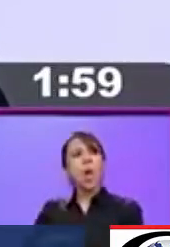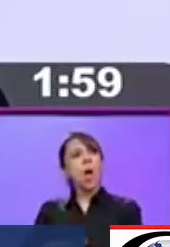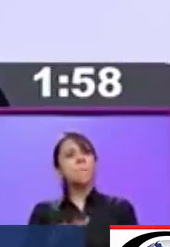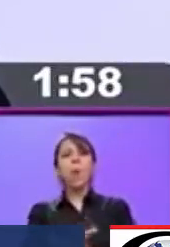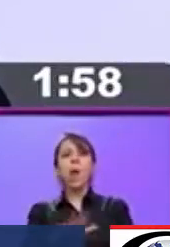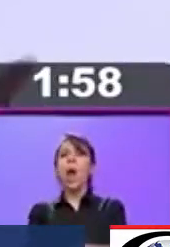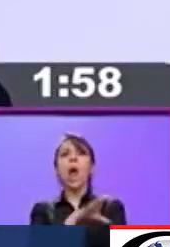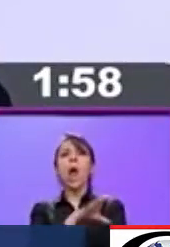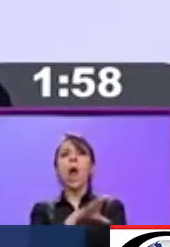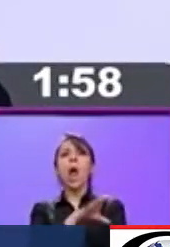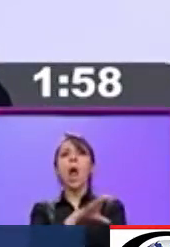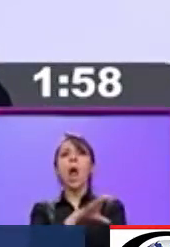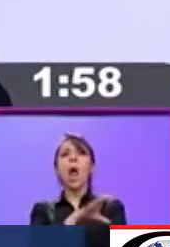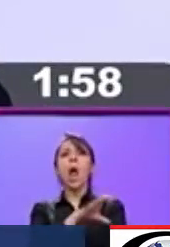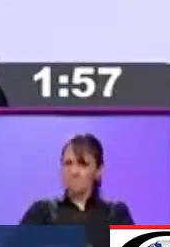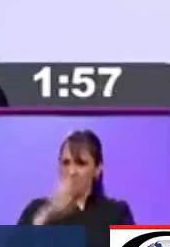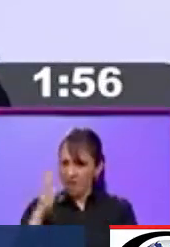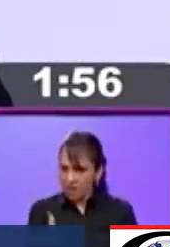tan austera,